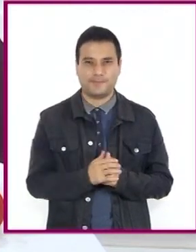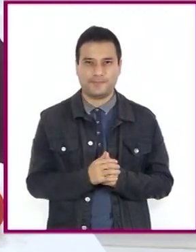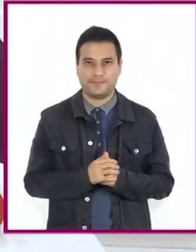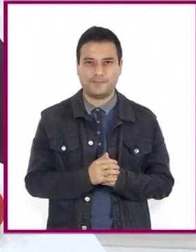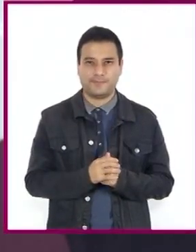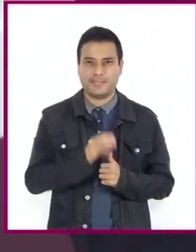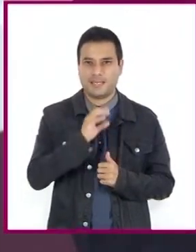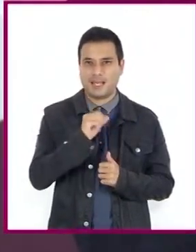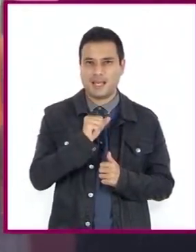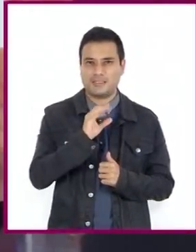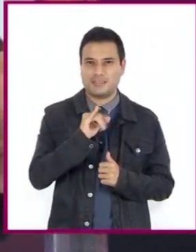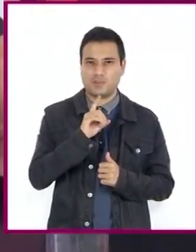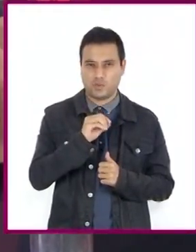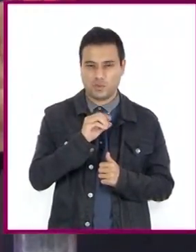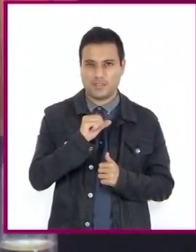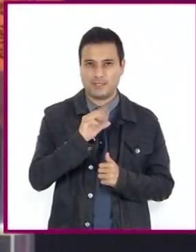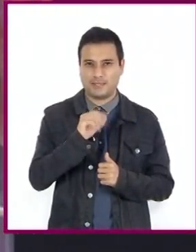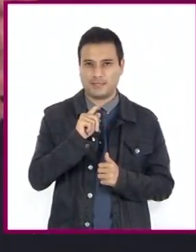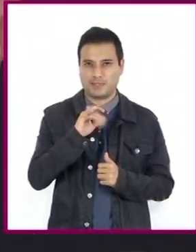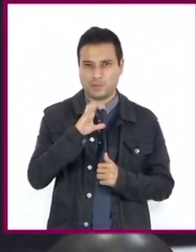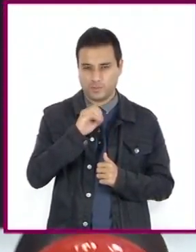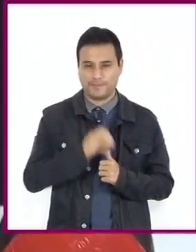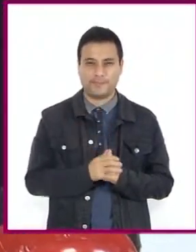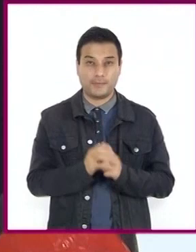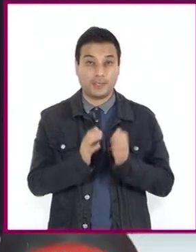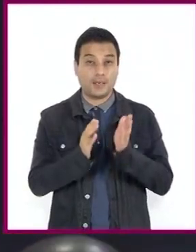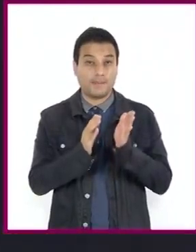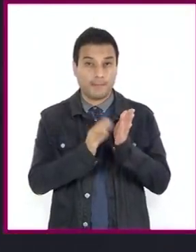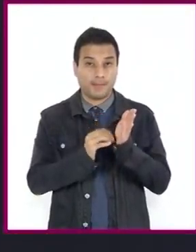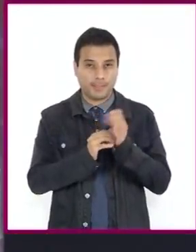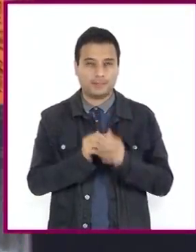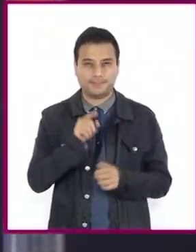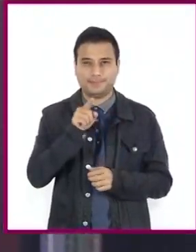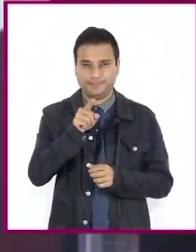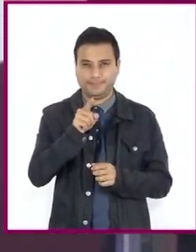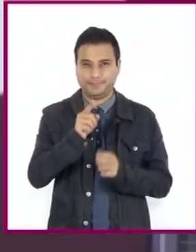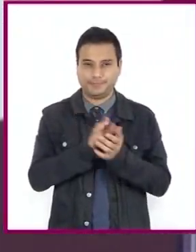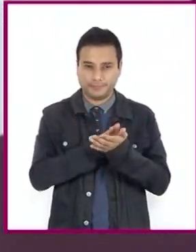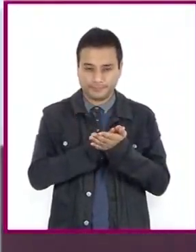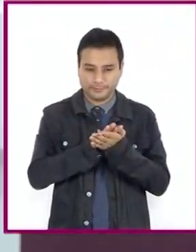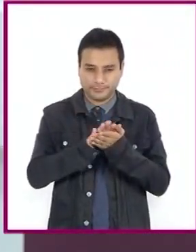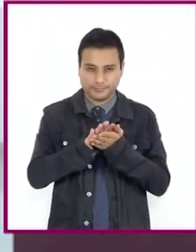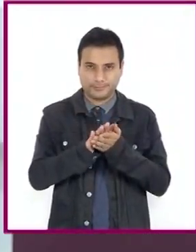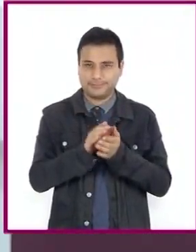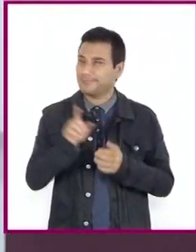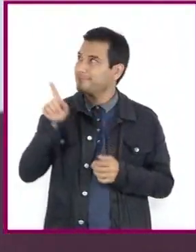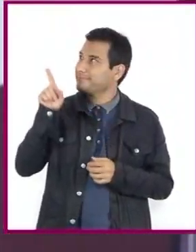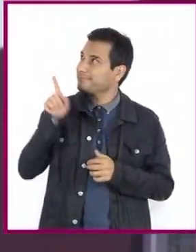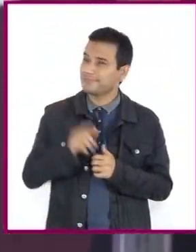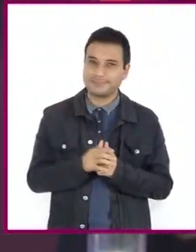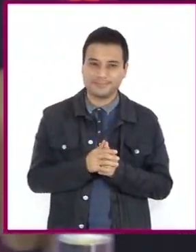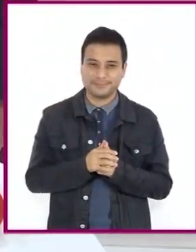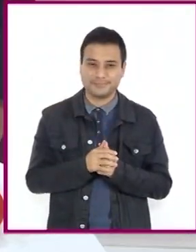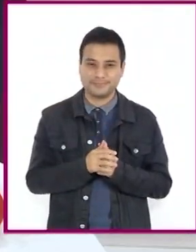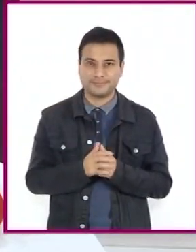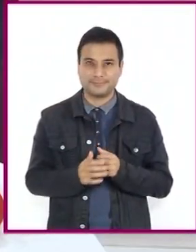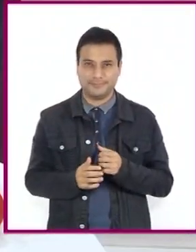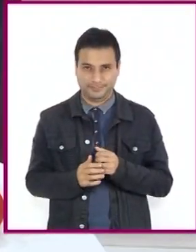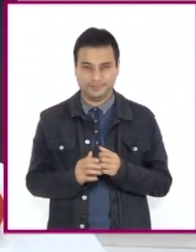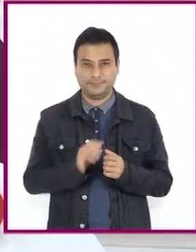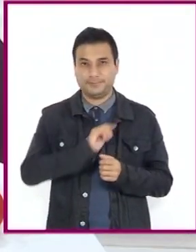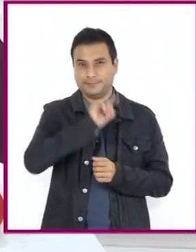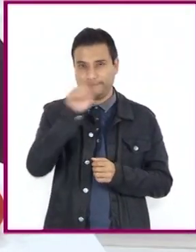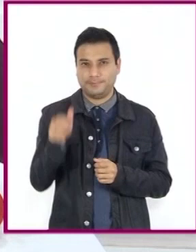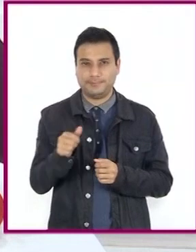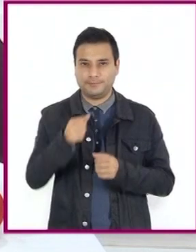ácido acético. Con la hoja de papel hagan un cono y utilícenlo para colocar dentro del globo el carbonato